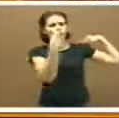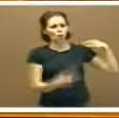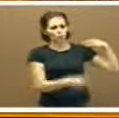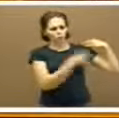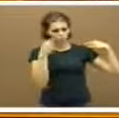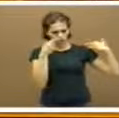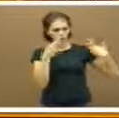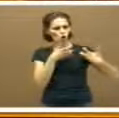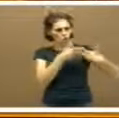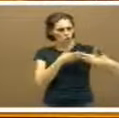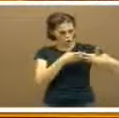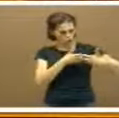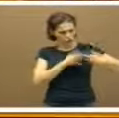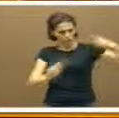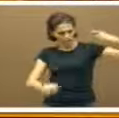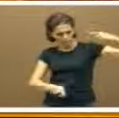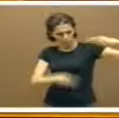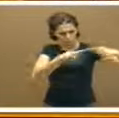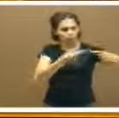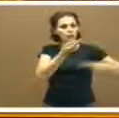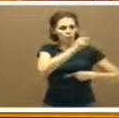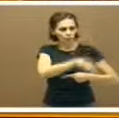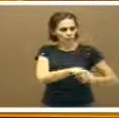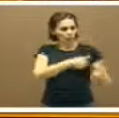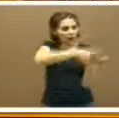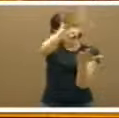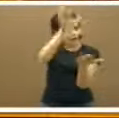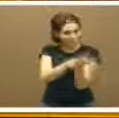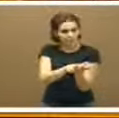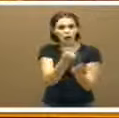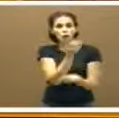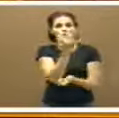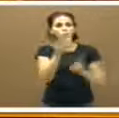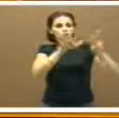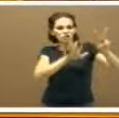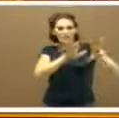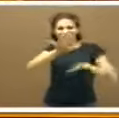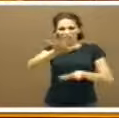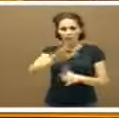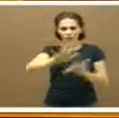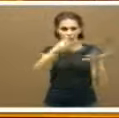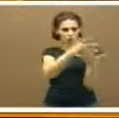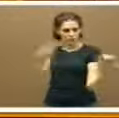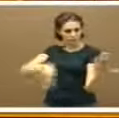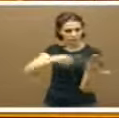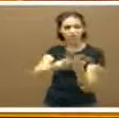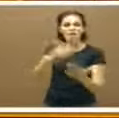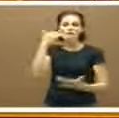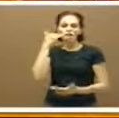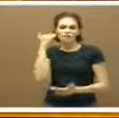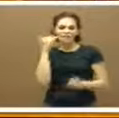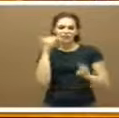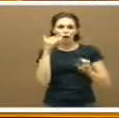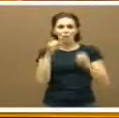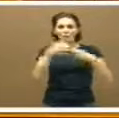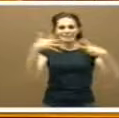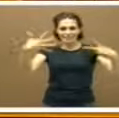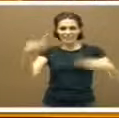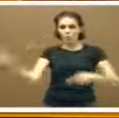lucha. Y así consta en el acta número 75 del 27 de julio de